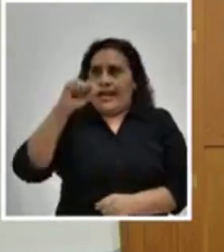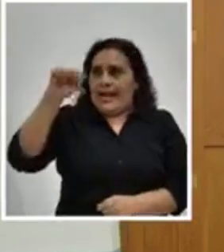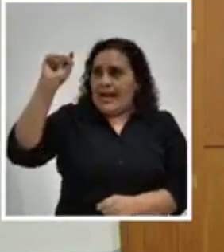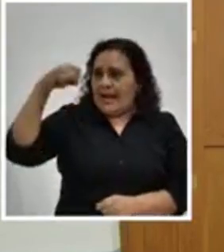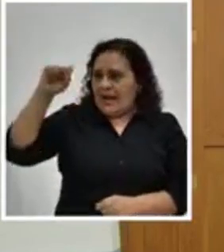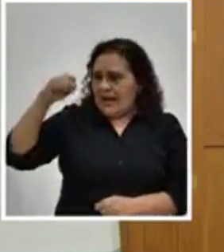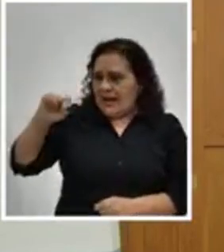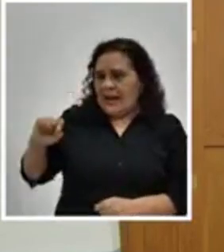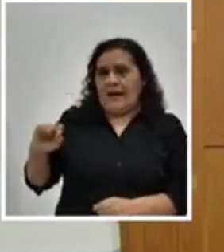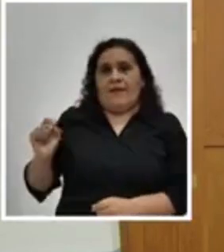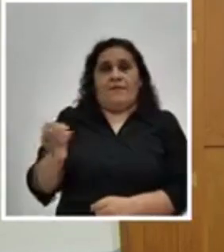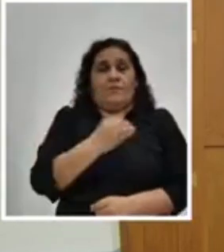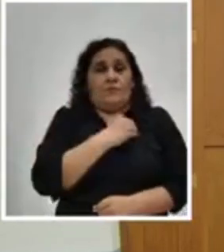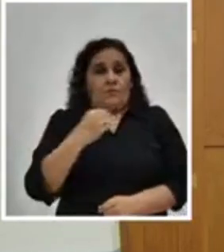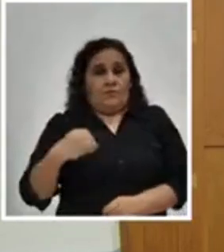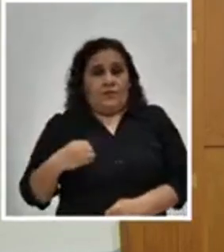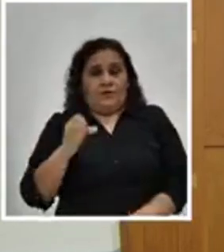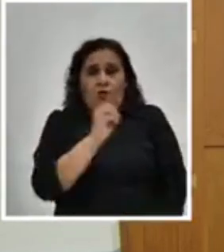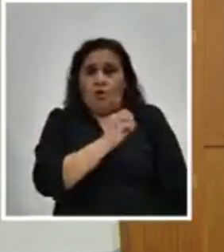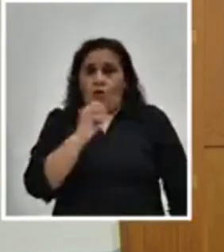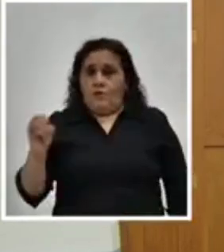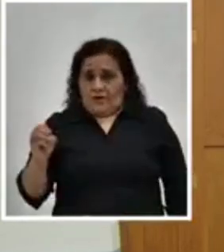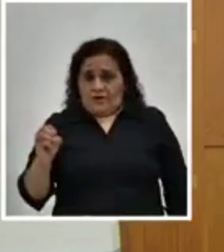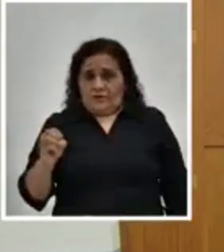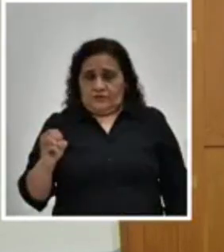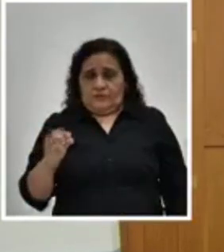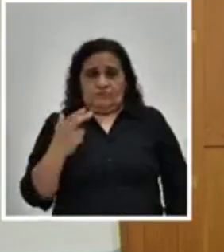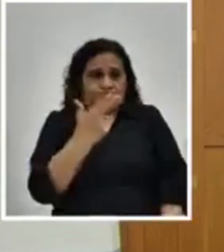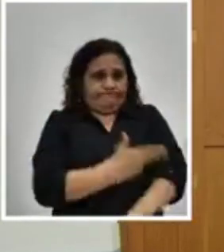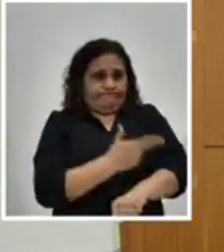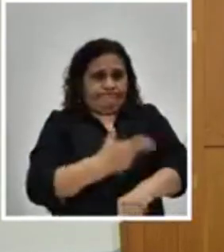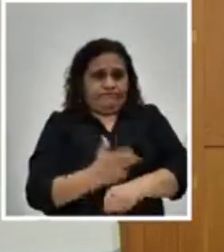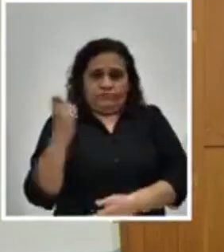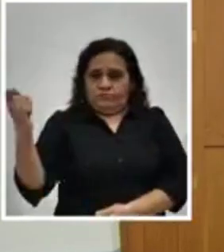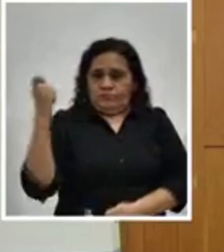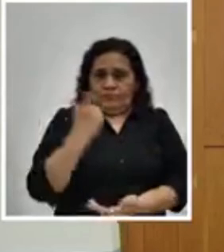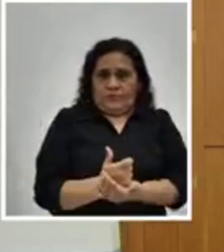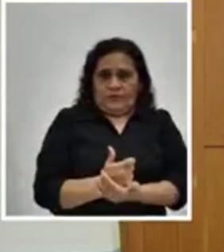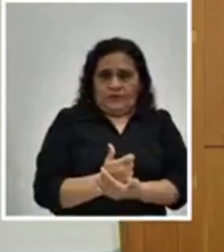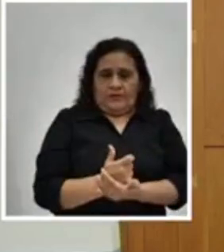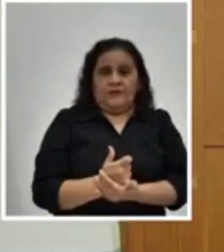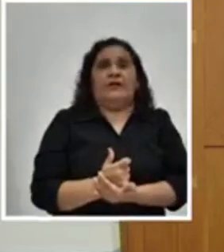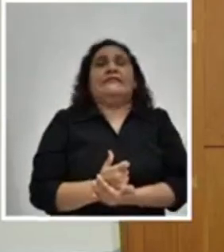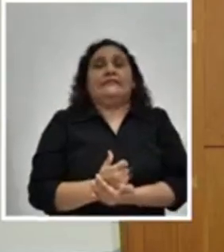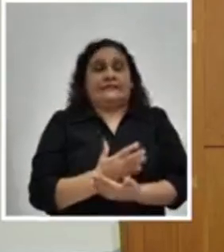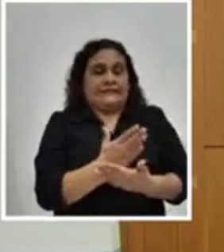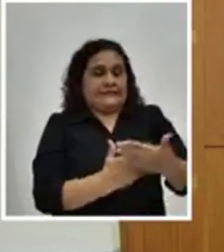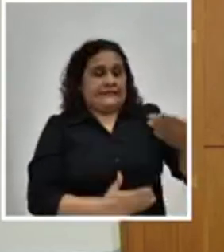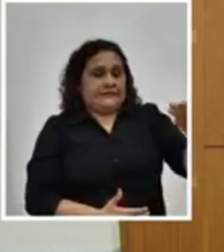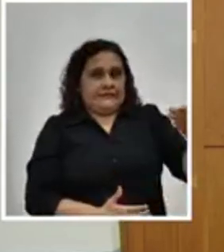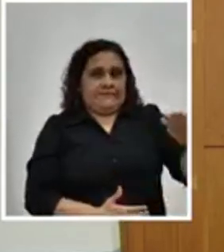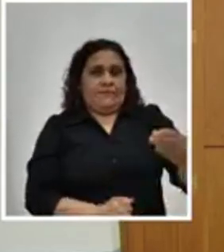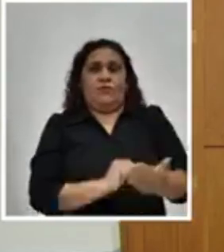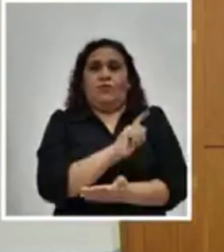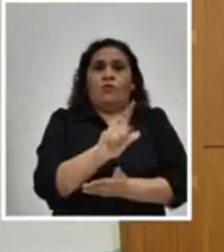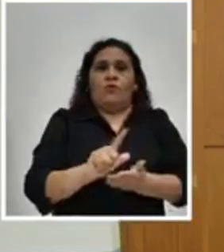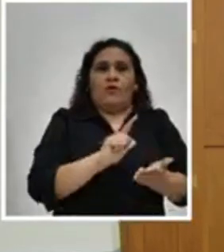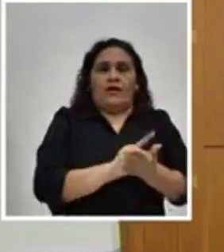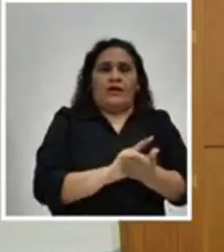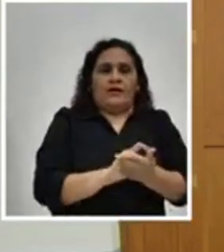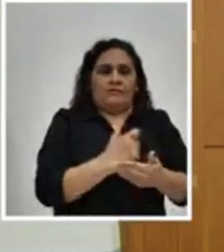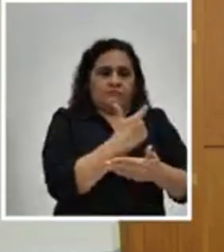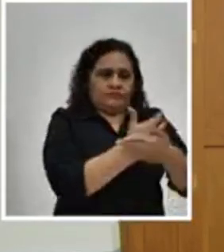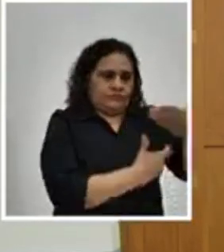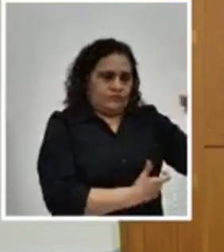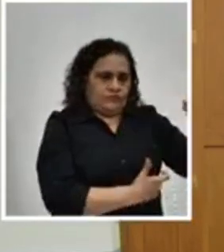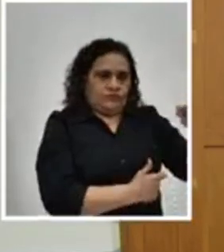al cumplir con todas las obligaciones de transparencia financiera y presupuestal, de acuerdo con la Ley General de Contabilidad y